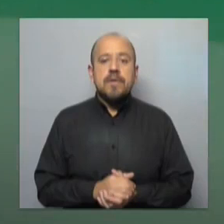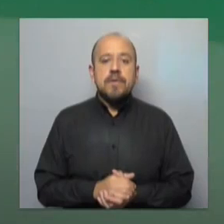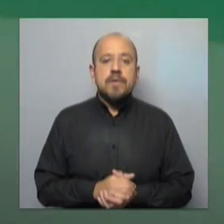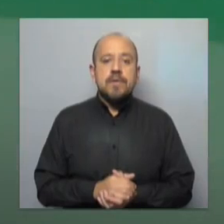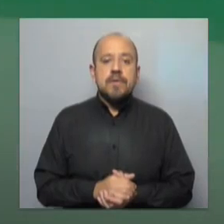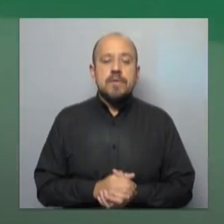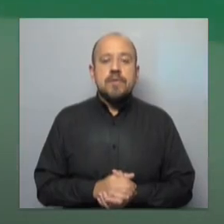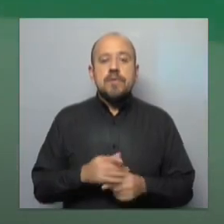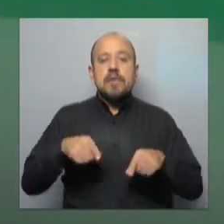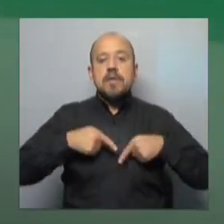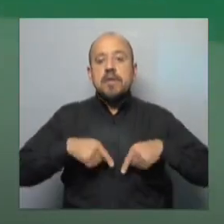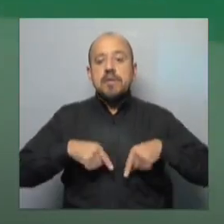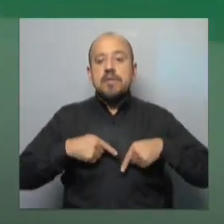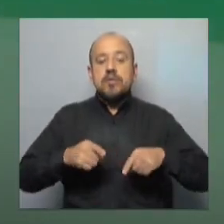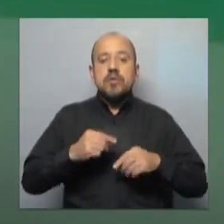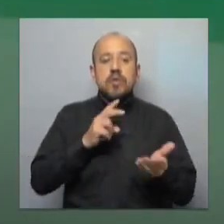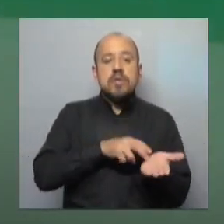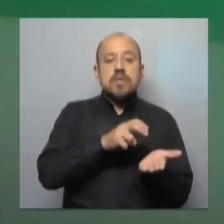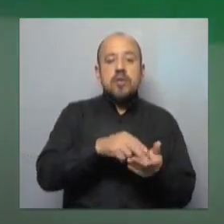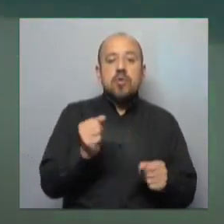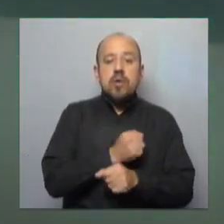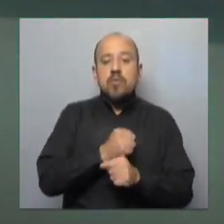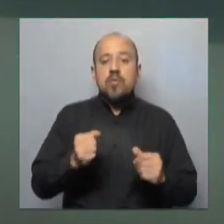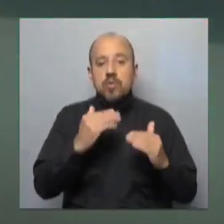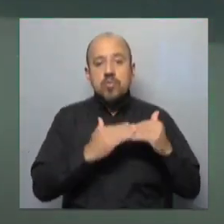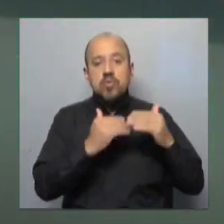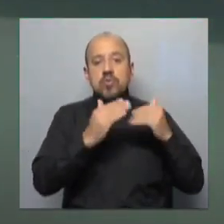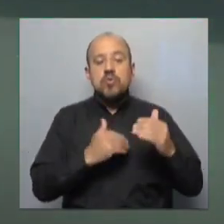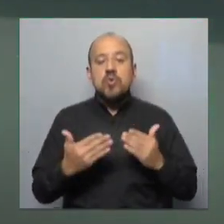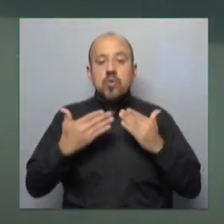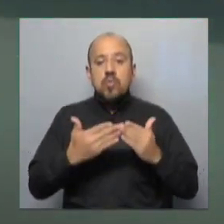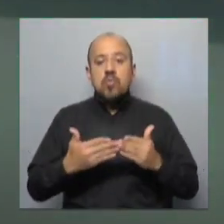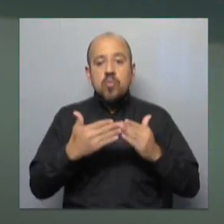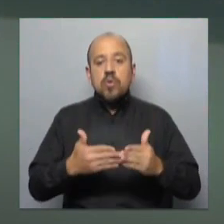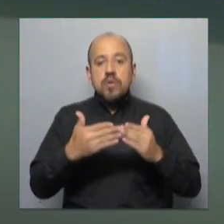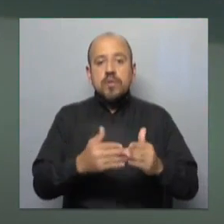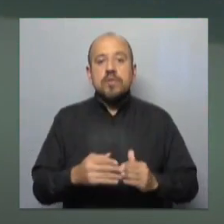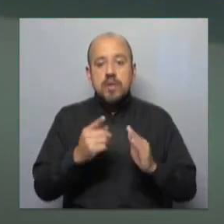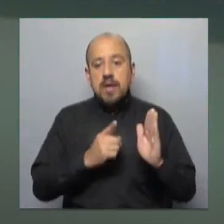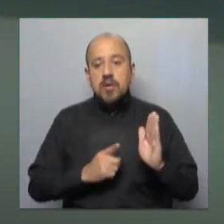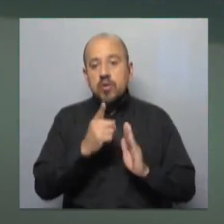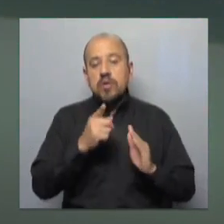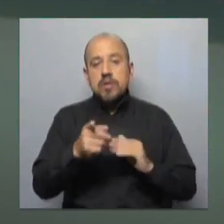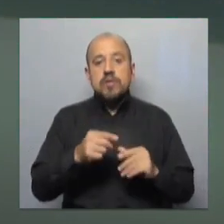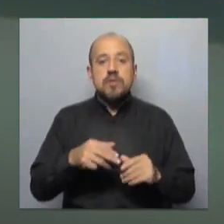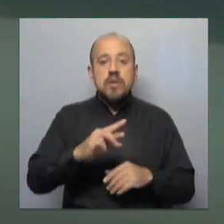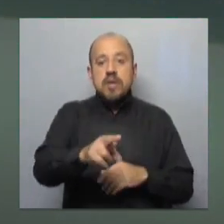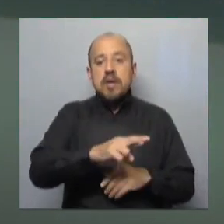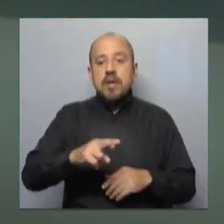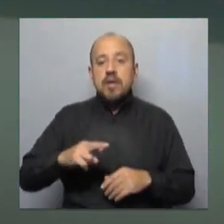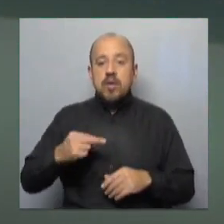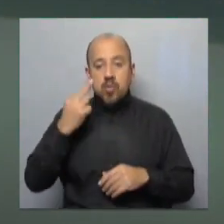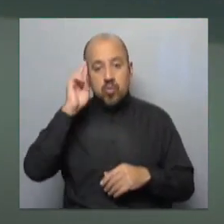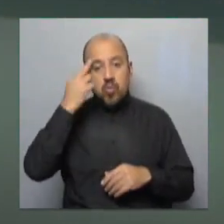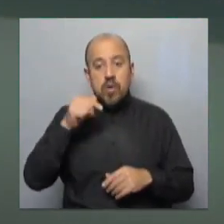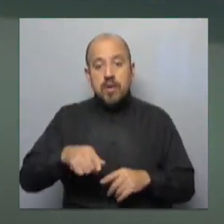hablando de las intendencias la intendencia de salto aprobó la construcción de un puerto de barcazas al norte de la represa de salto grande sobre el río uruguay es una